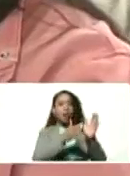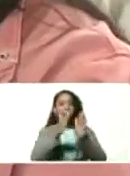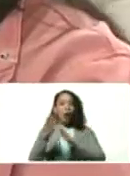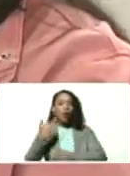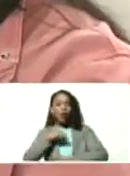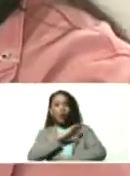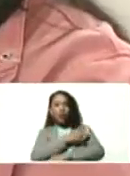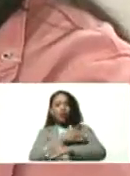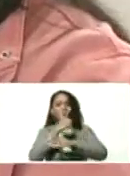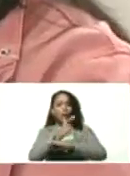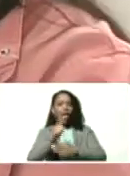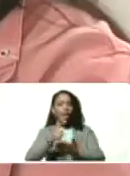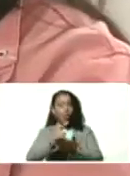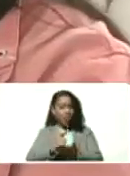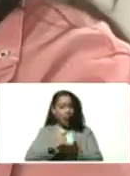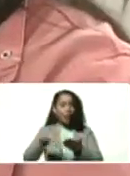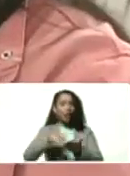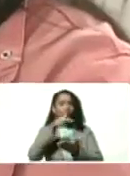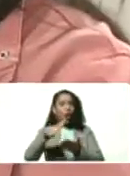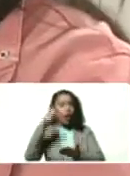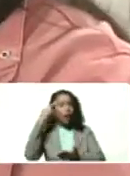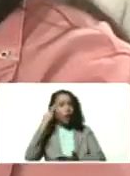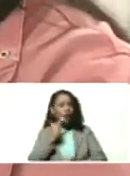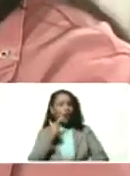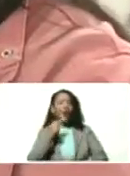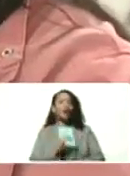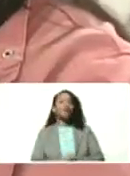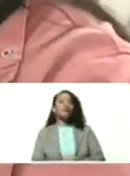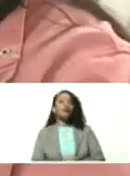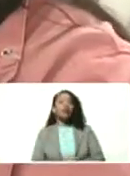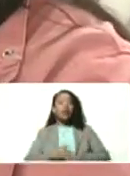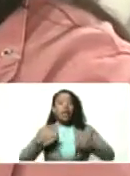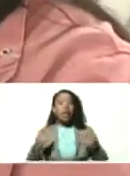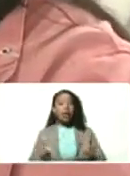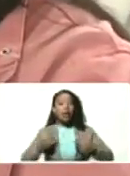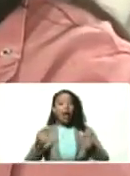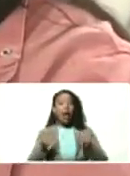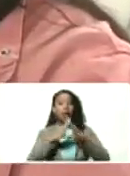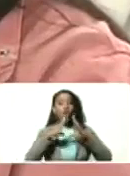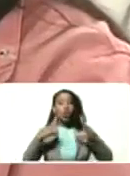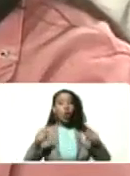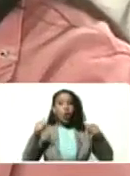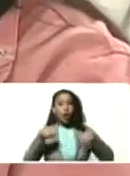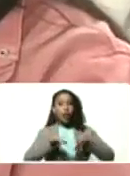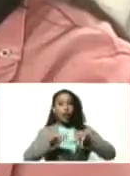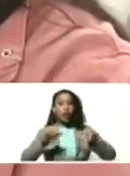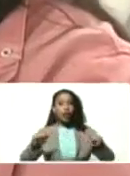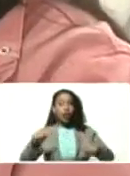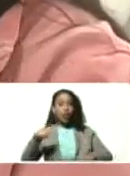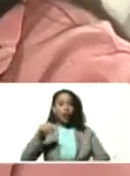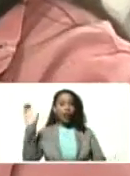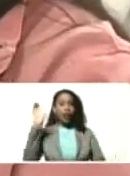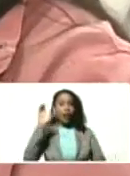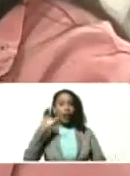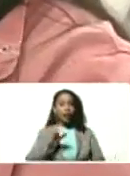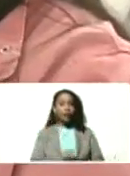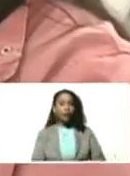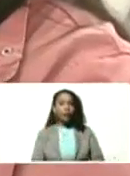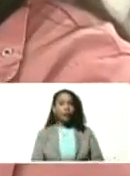nuestra Fuerza Armada Nacional Bolivariana, pues activada en todo el territorio de Caracas.